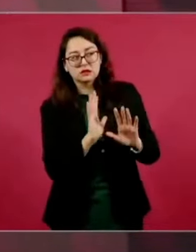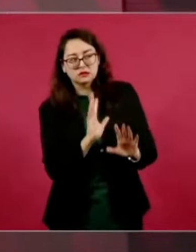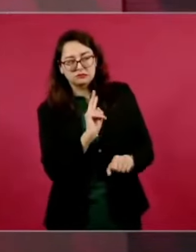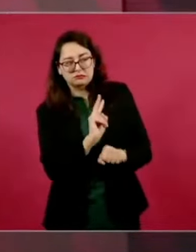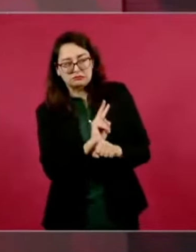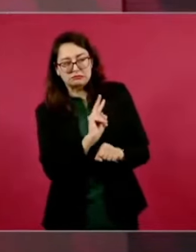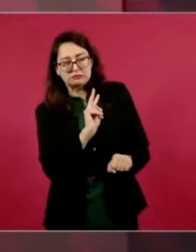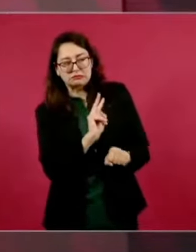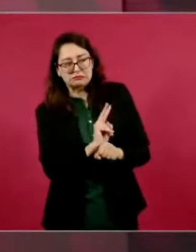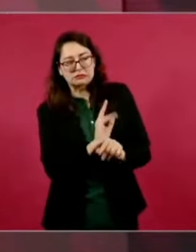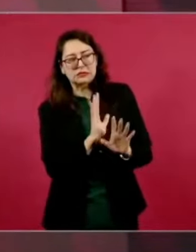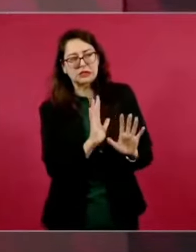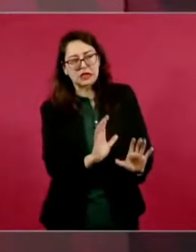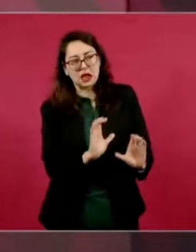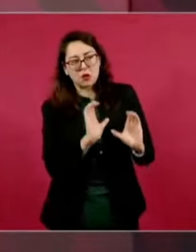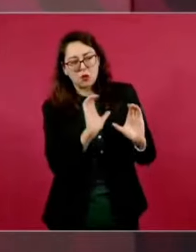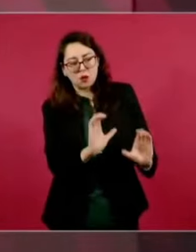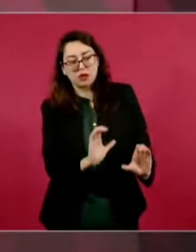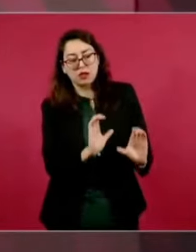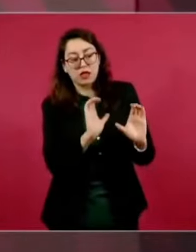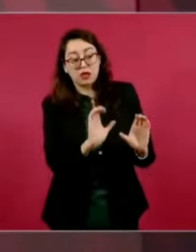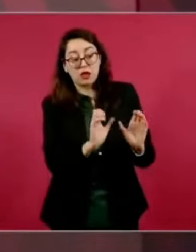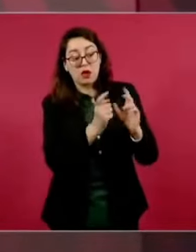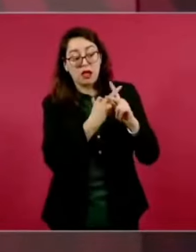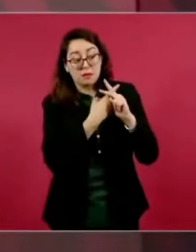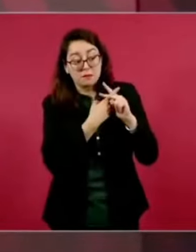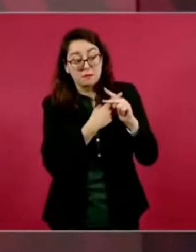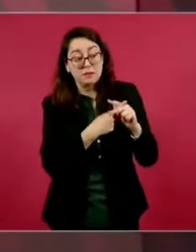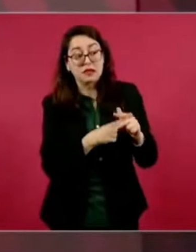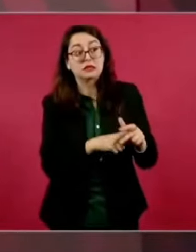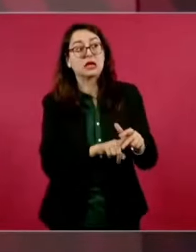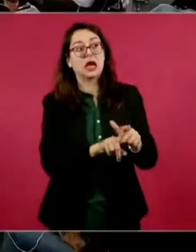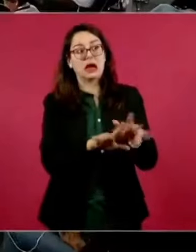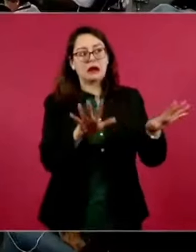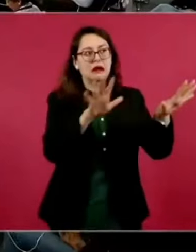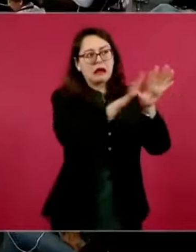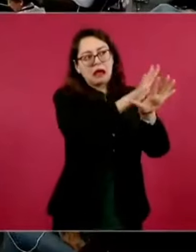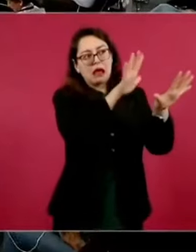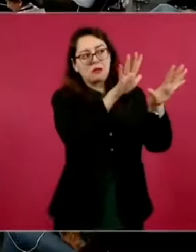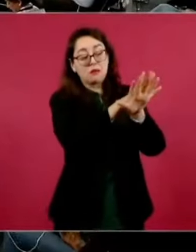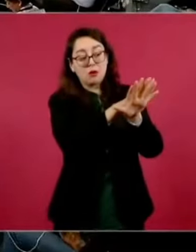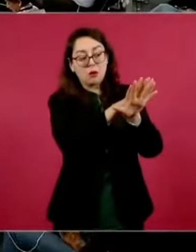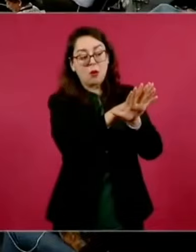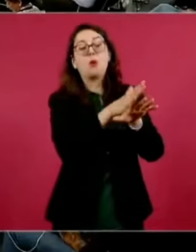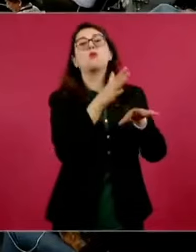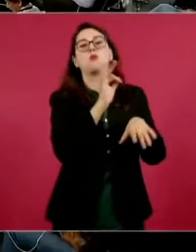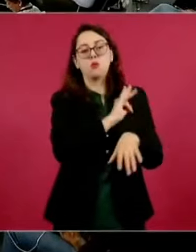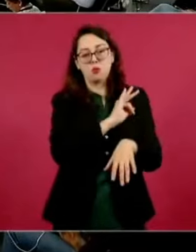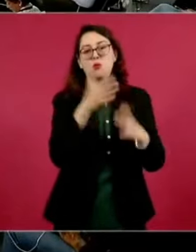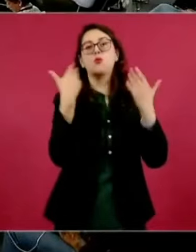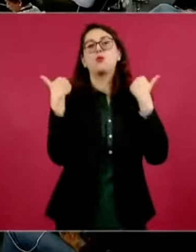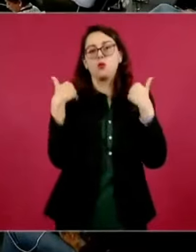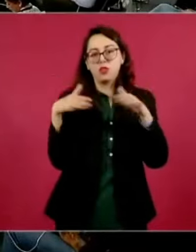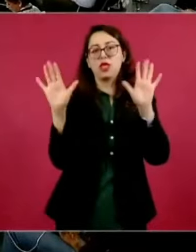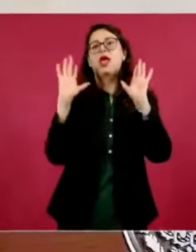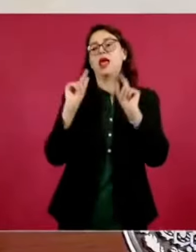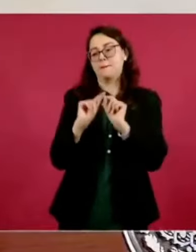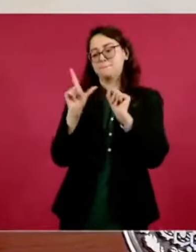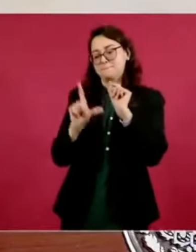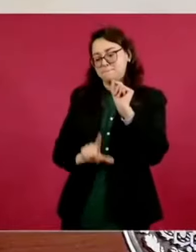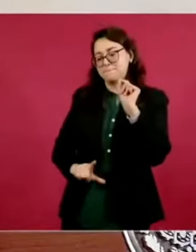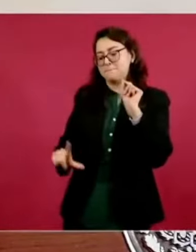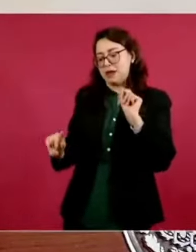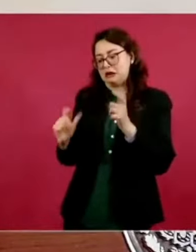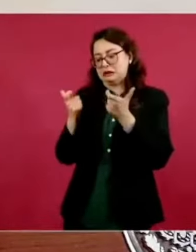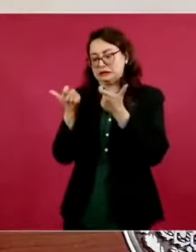puede significar alguna inestabilidad, no necesariamente,